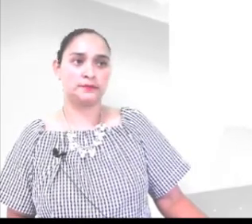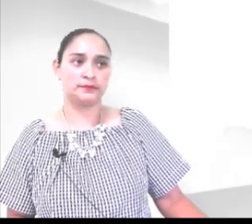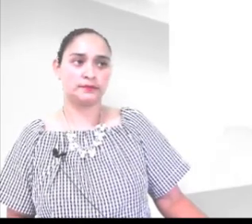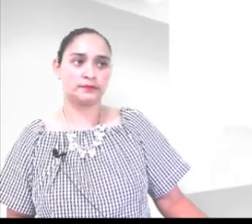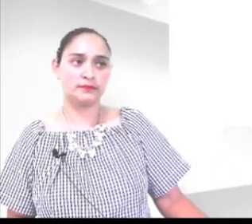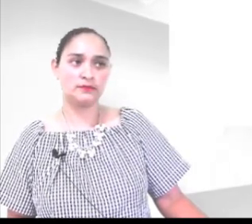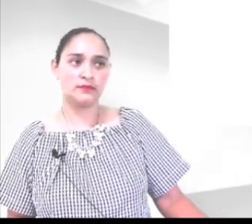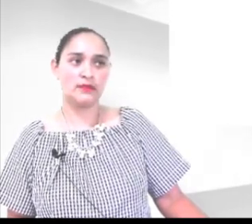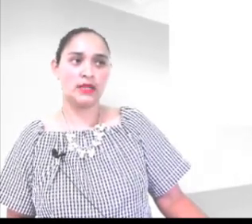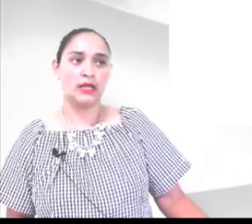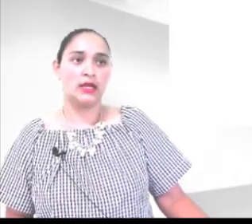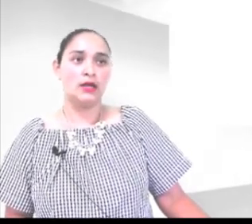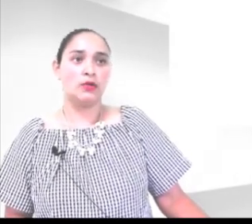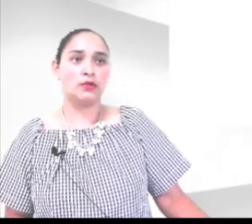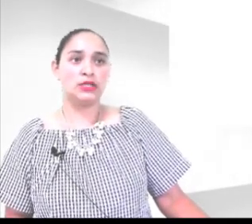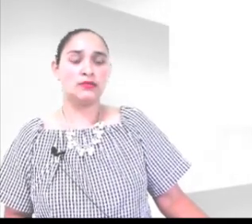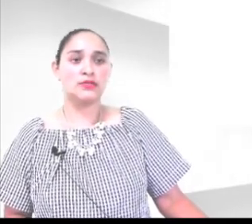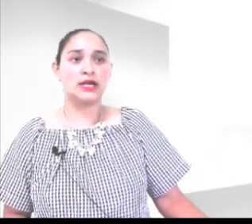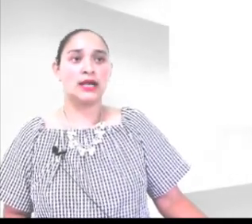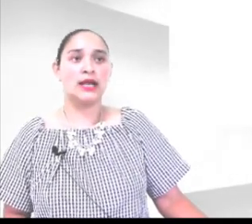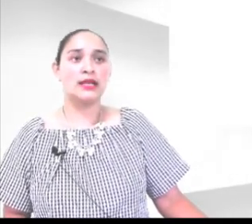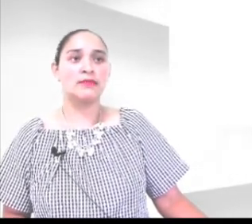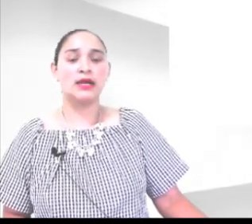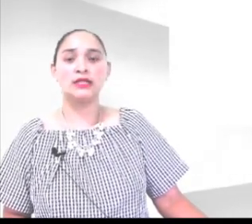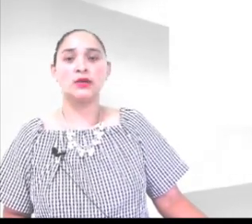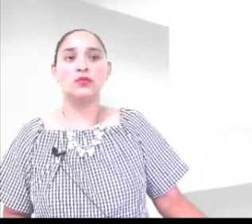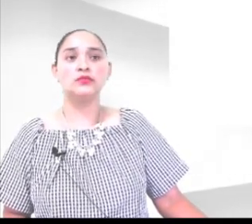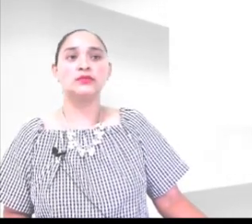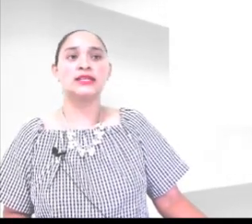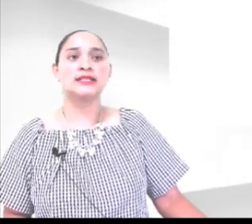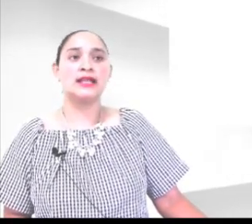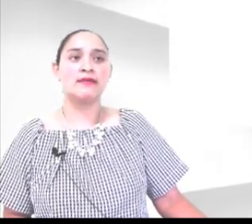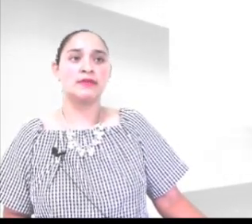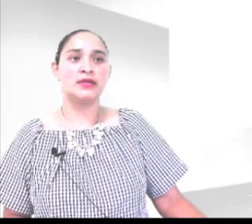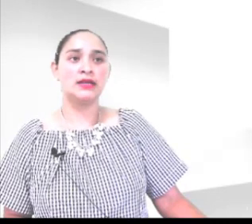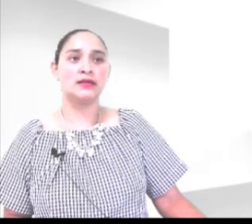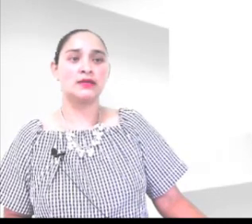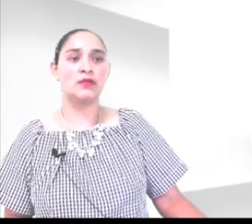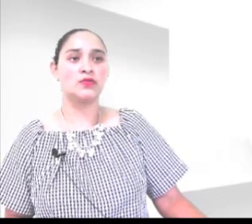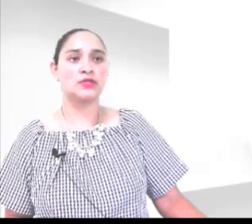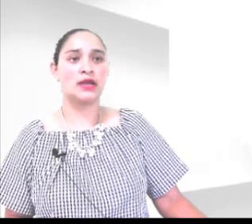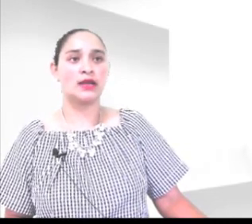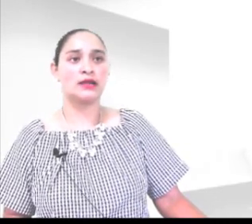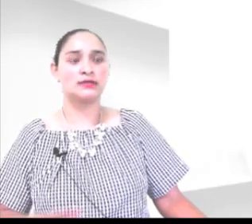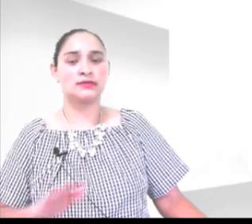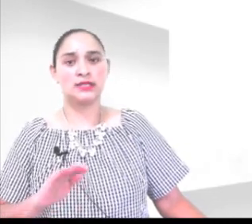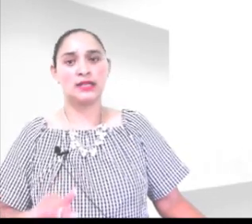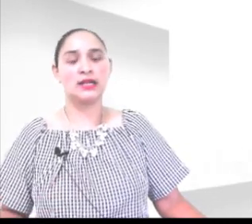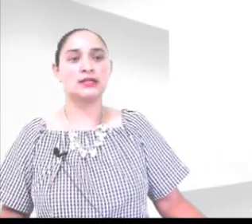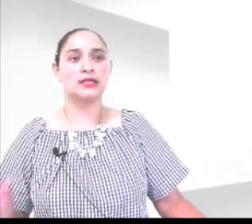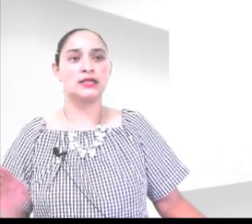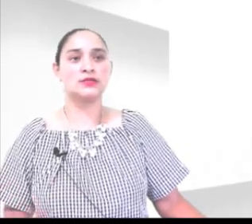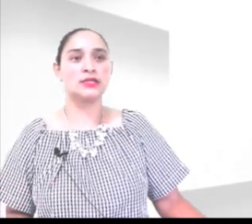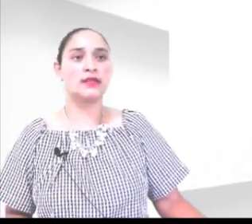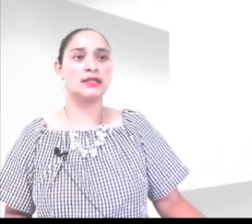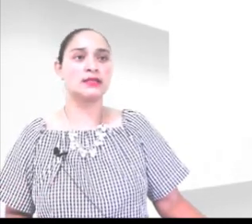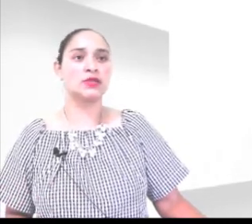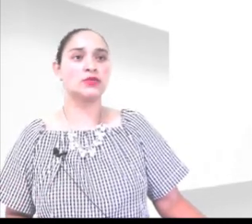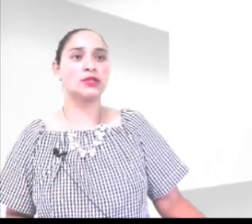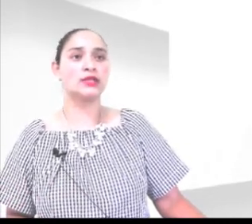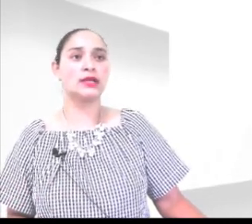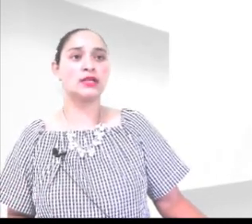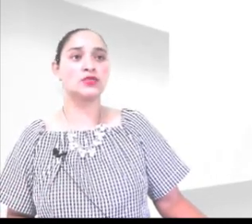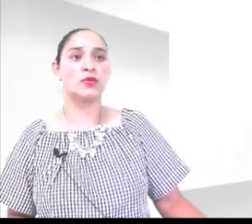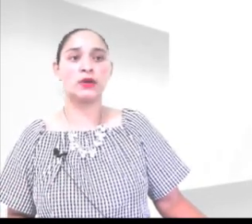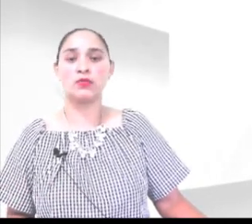eclipse. Luego tenemos acá la imagen de un deslave. Mire cómo se hizo ese